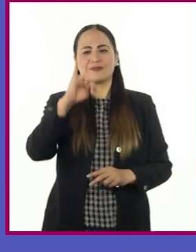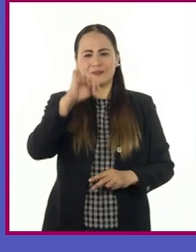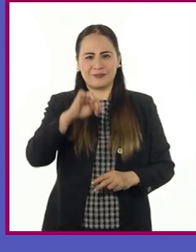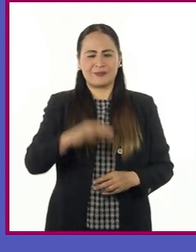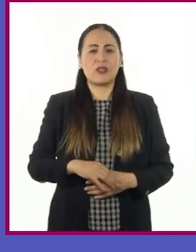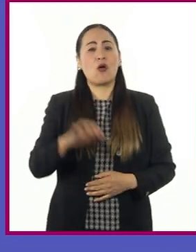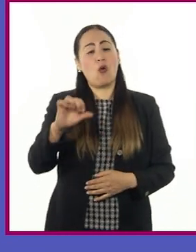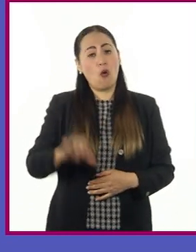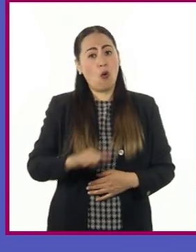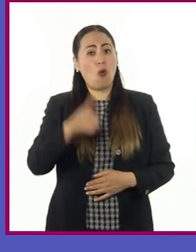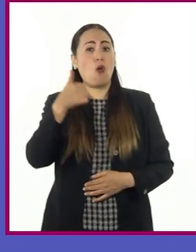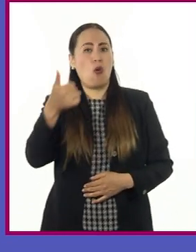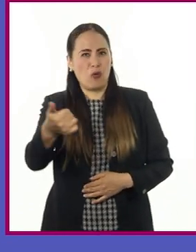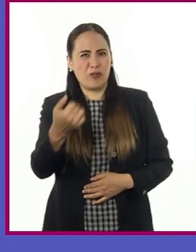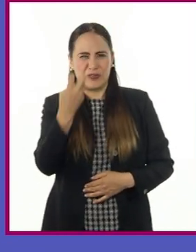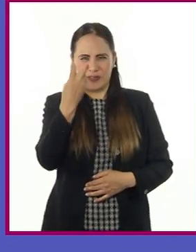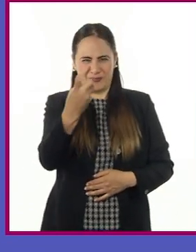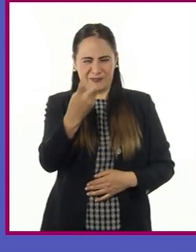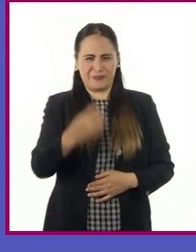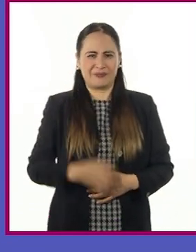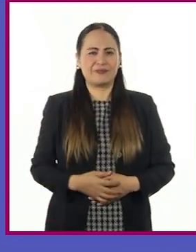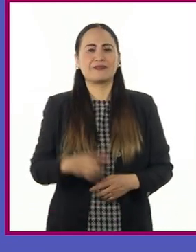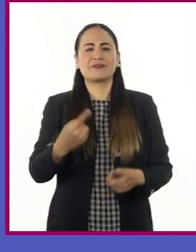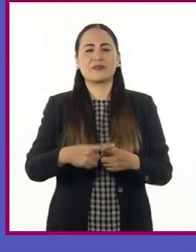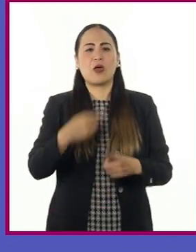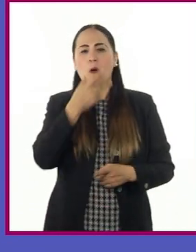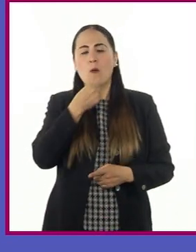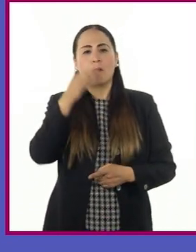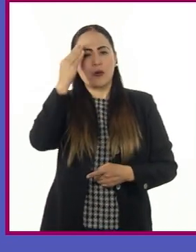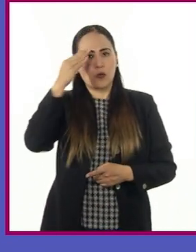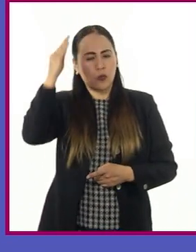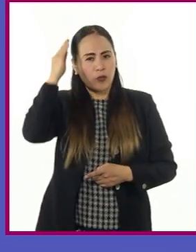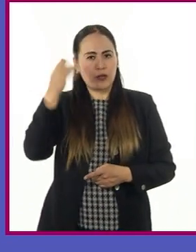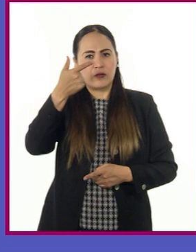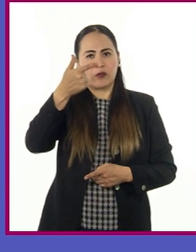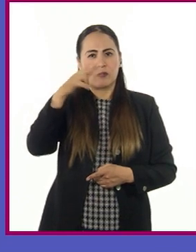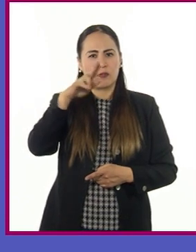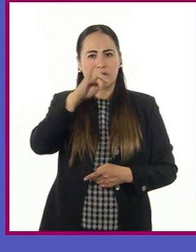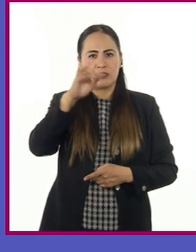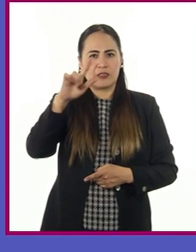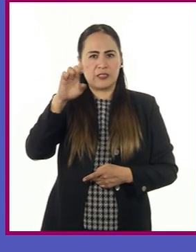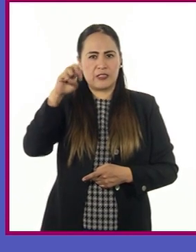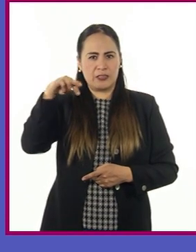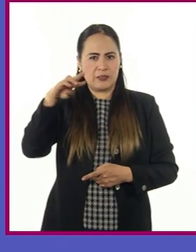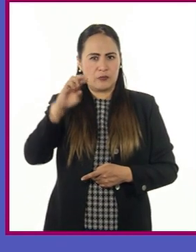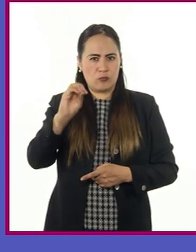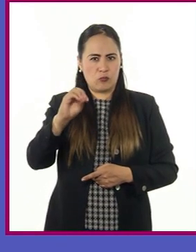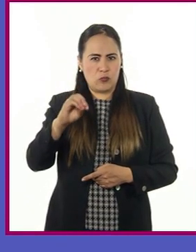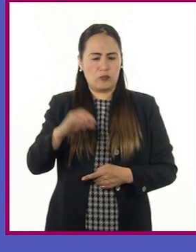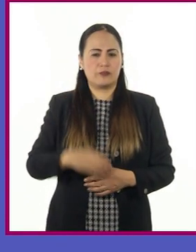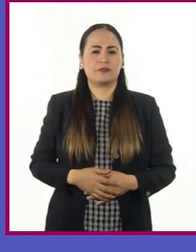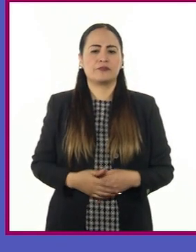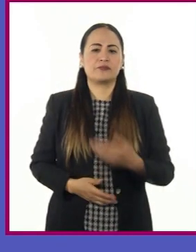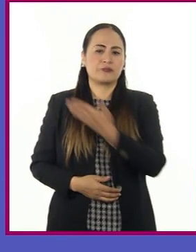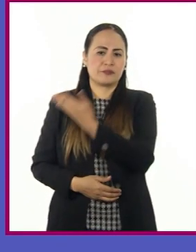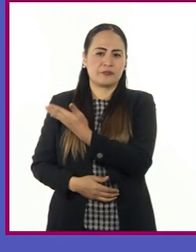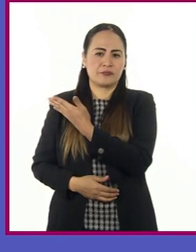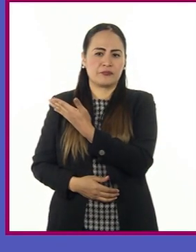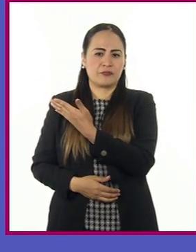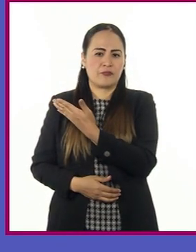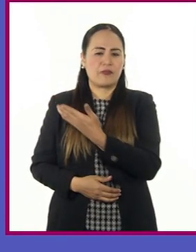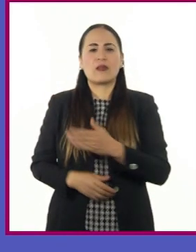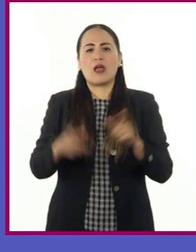Otro autor de este tipo es el cubano Guillermo Cabrera Infante. En su poema Texto que